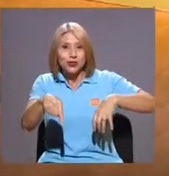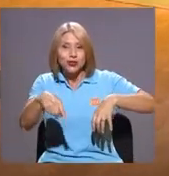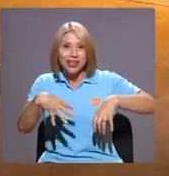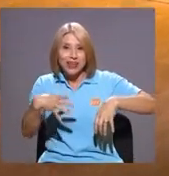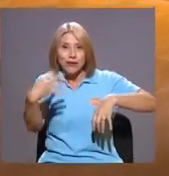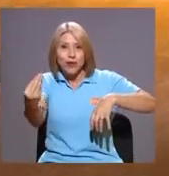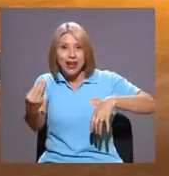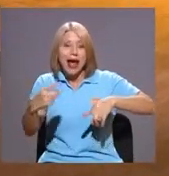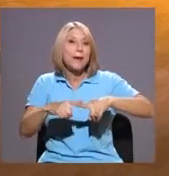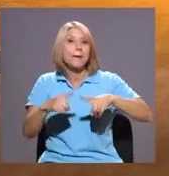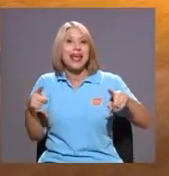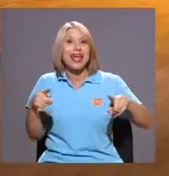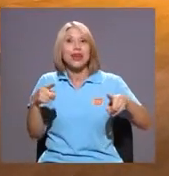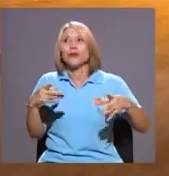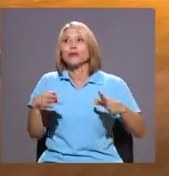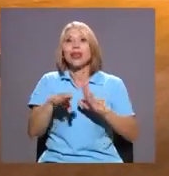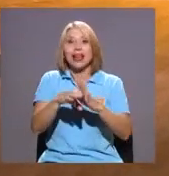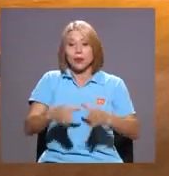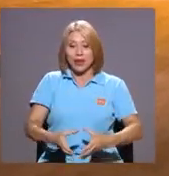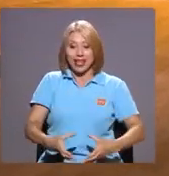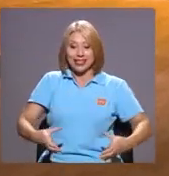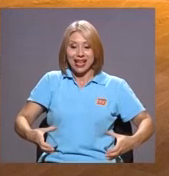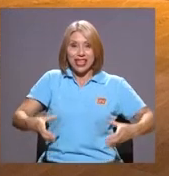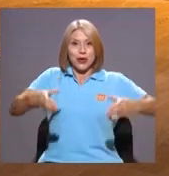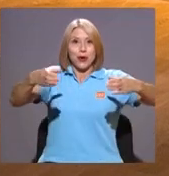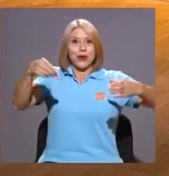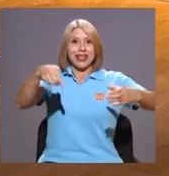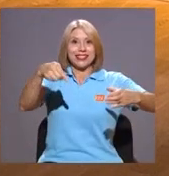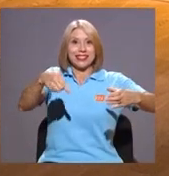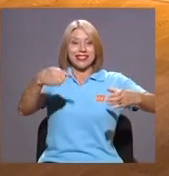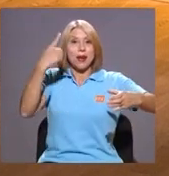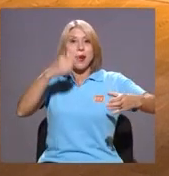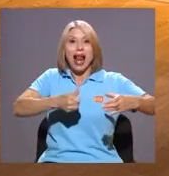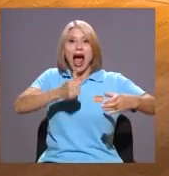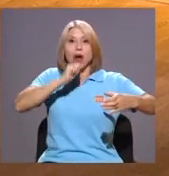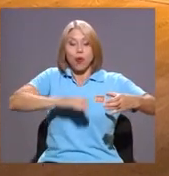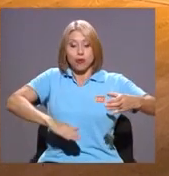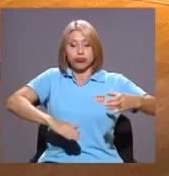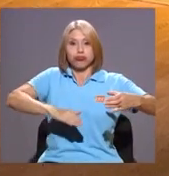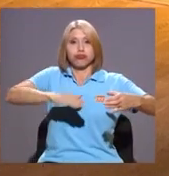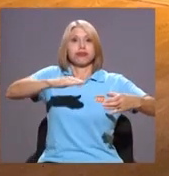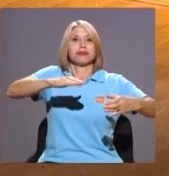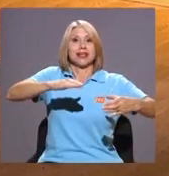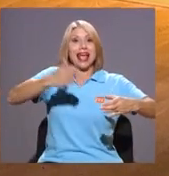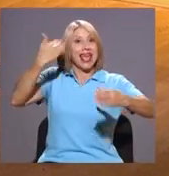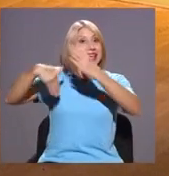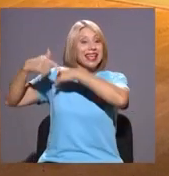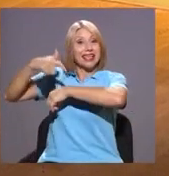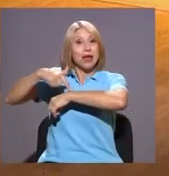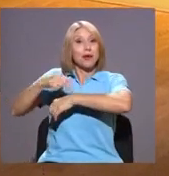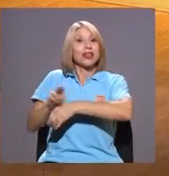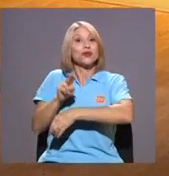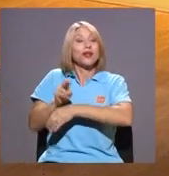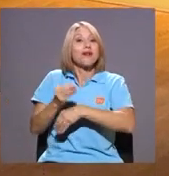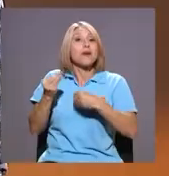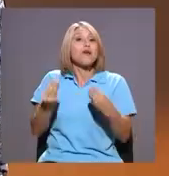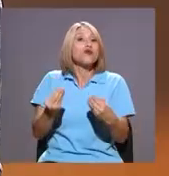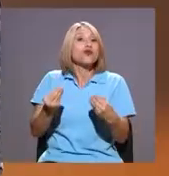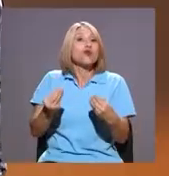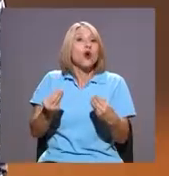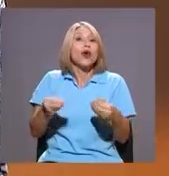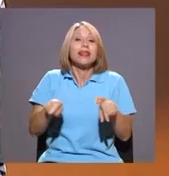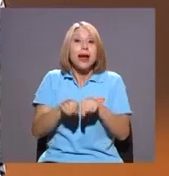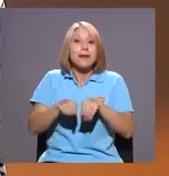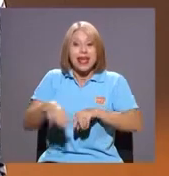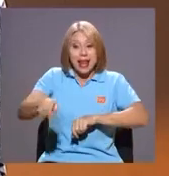sí estañones, barriles, para almacenar agua. Y en esa época se usaba mucho todavía dejar las pilas